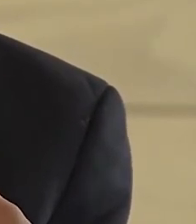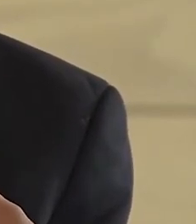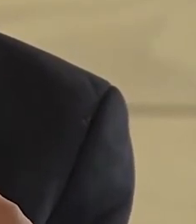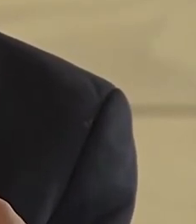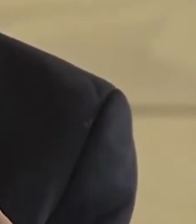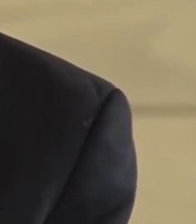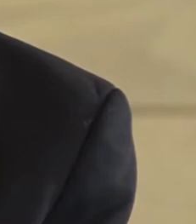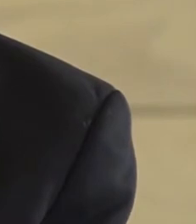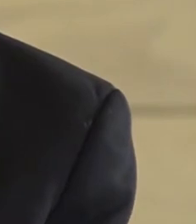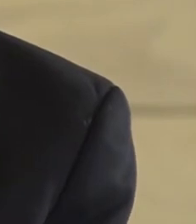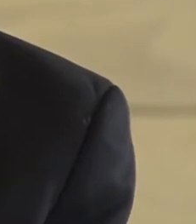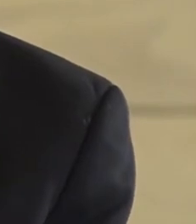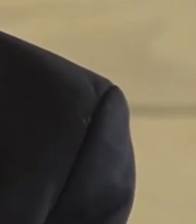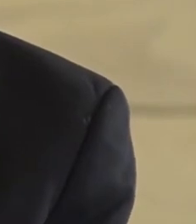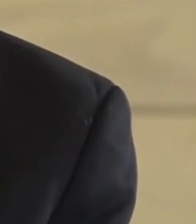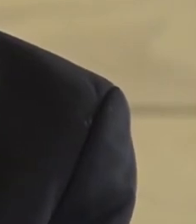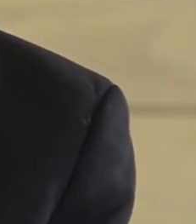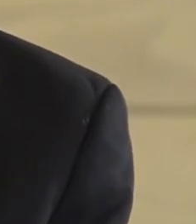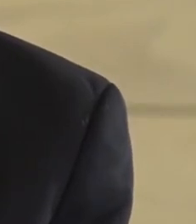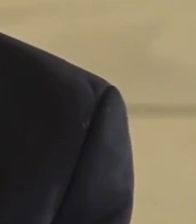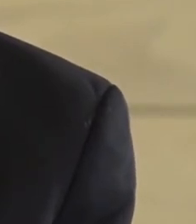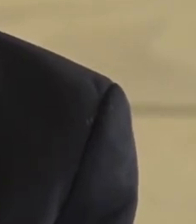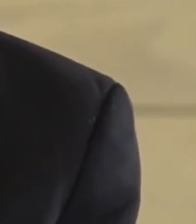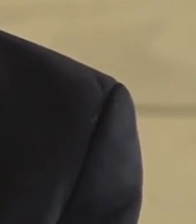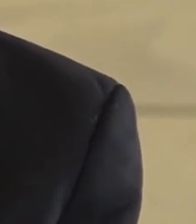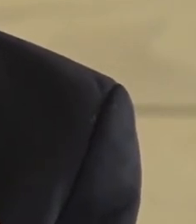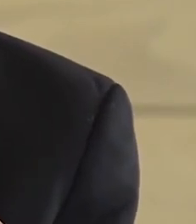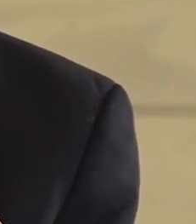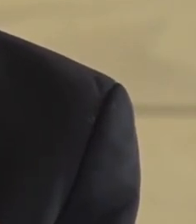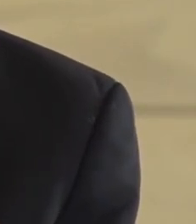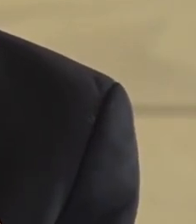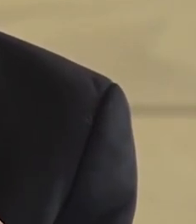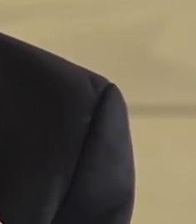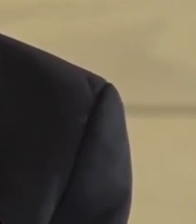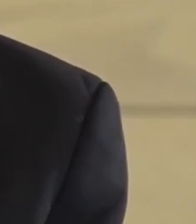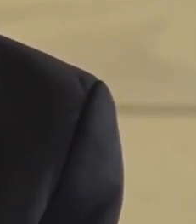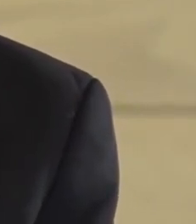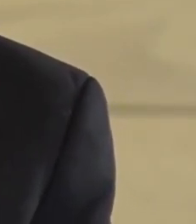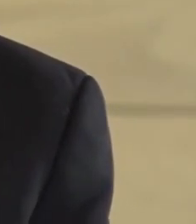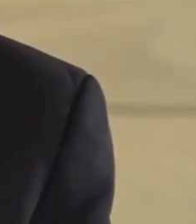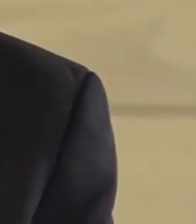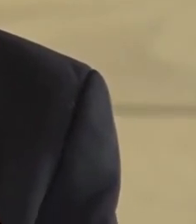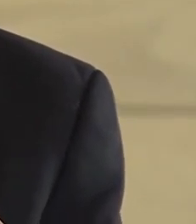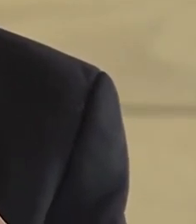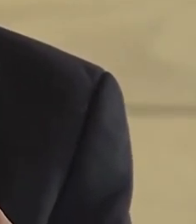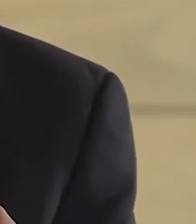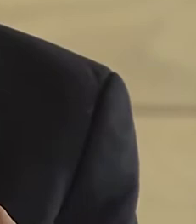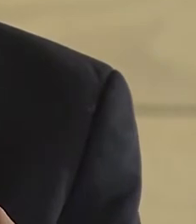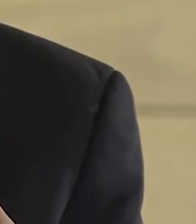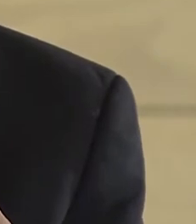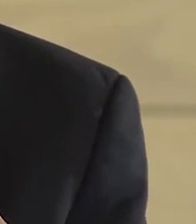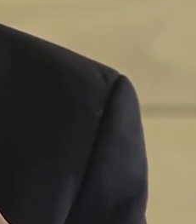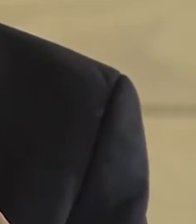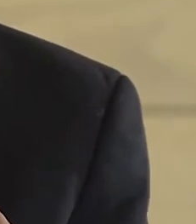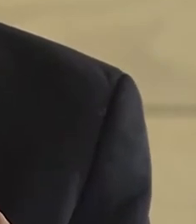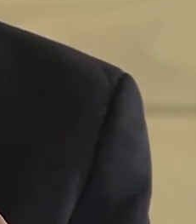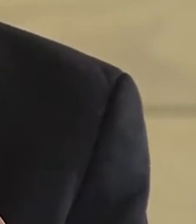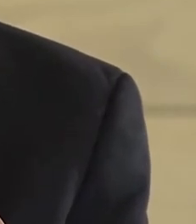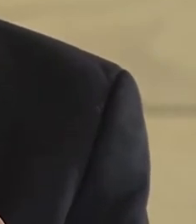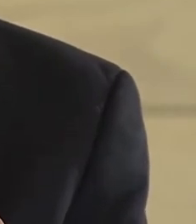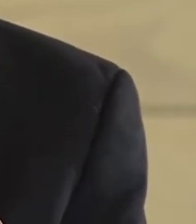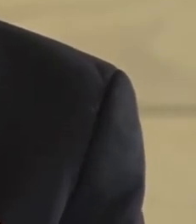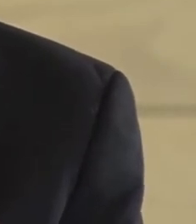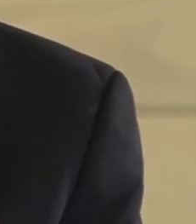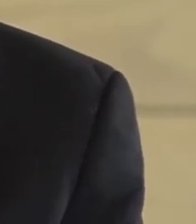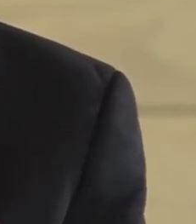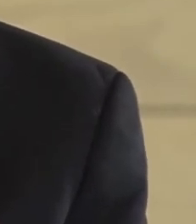interés público no es un medio del gobierno y eso habría que regularlo. Yo creo que bajo estos principios se funcionaría mucho mejor. Sin embargo, ha